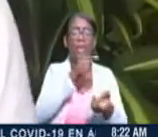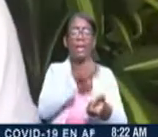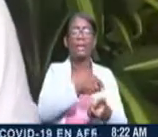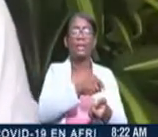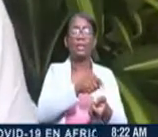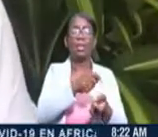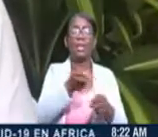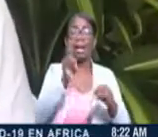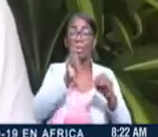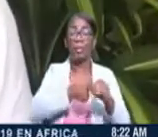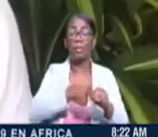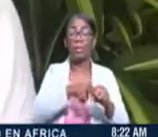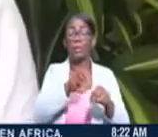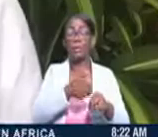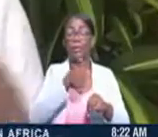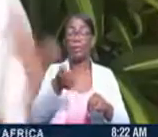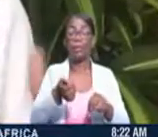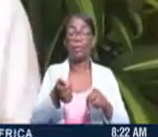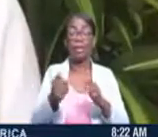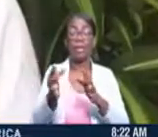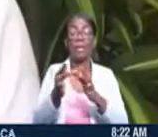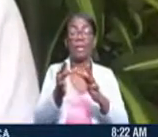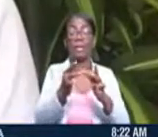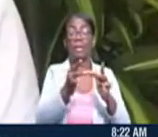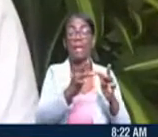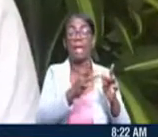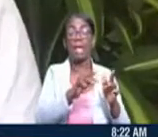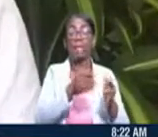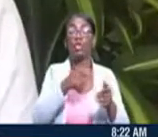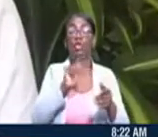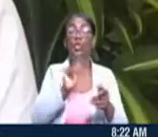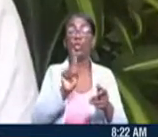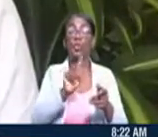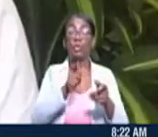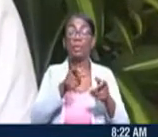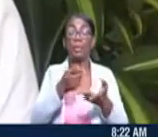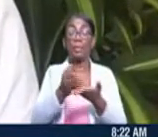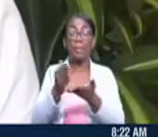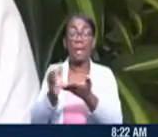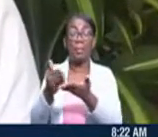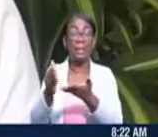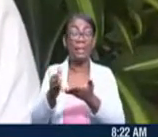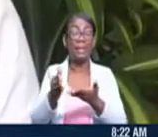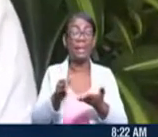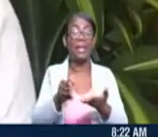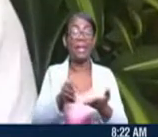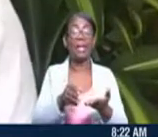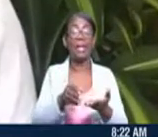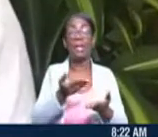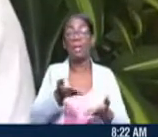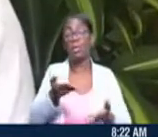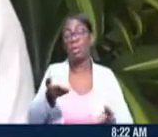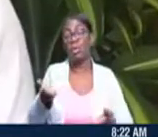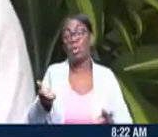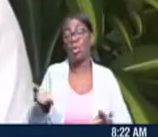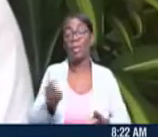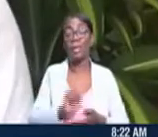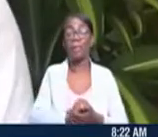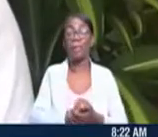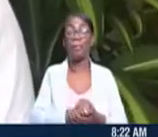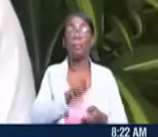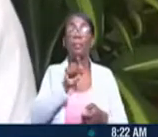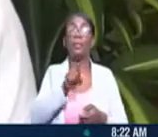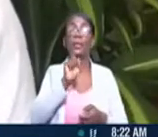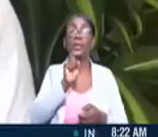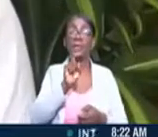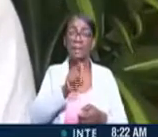tienen toda una red de comercializar sus productos. Lo que sí deberíamos de apoyarlos mucho es con los